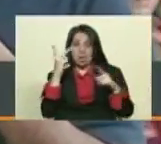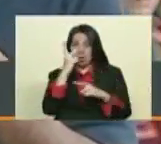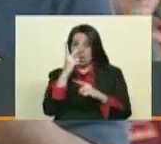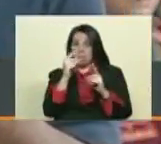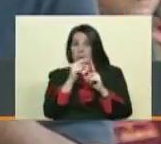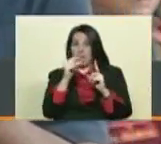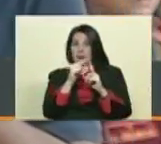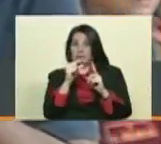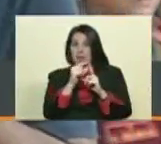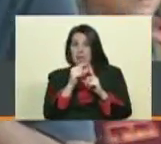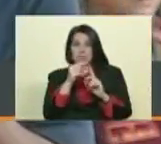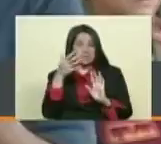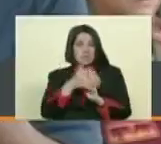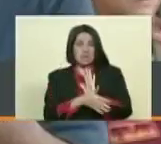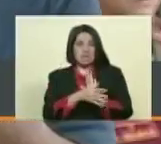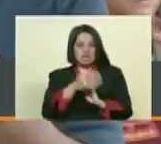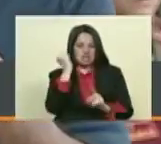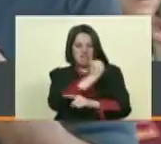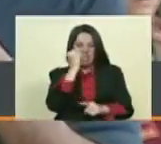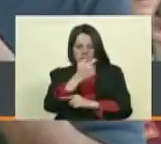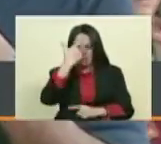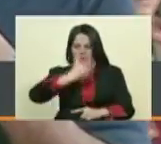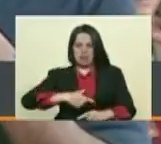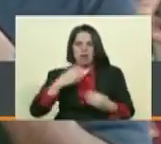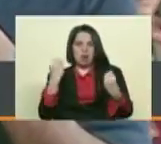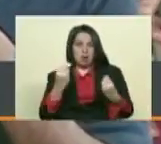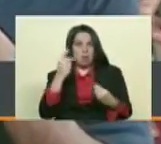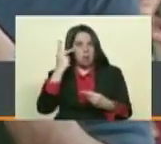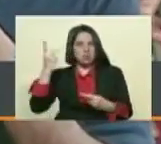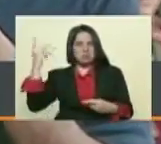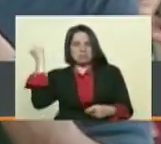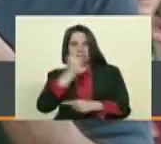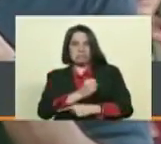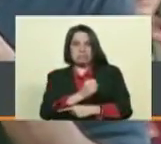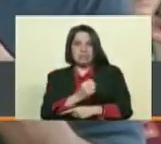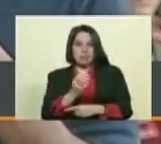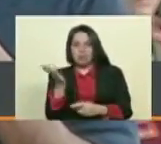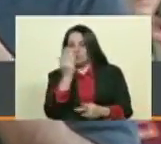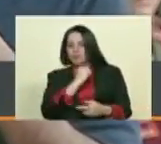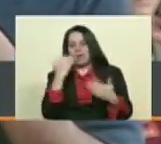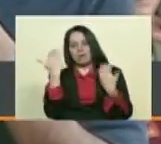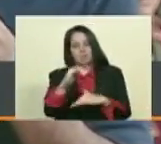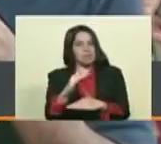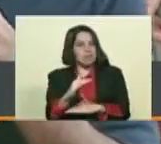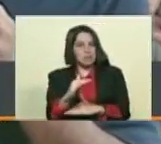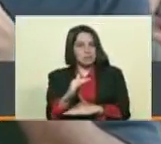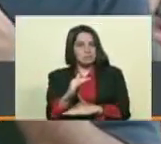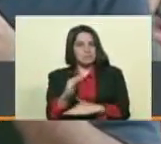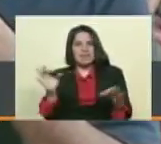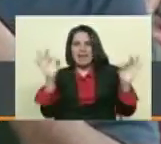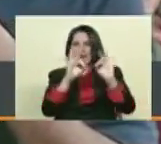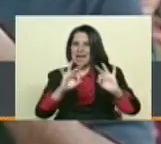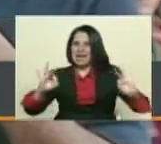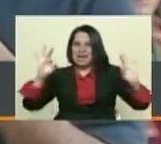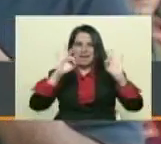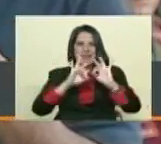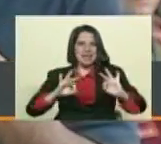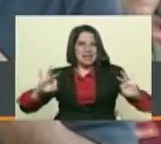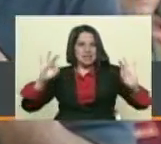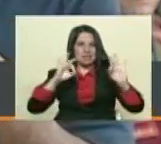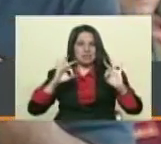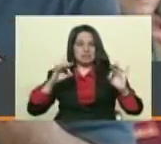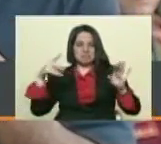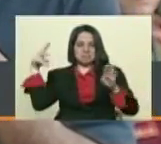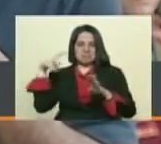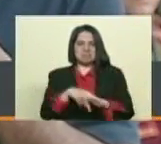palabras cómo se define un psicópata o un sociópata, es la ausencia de límites. No tienen ningún tipo de límites ni ningún tipo de